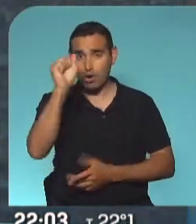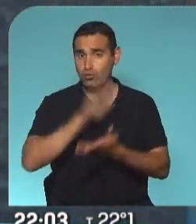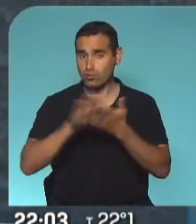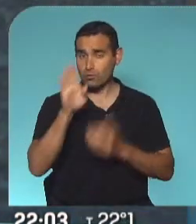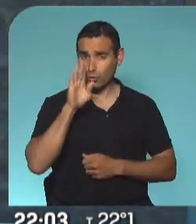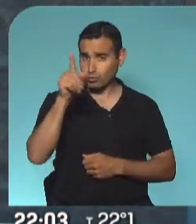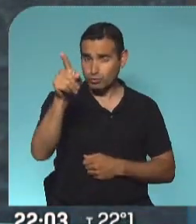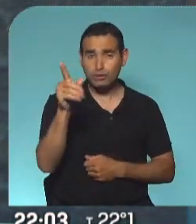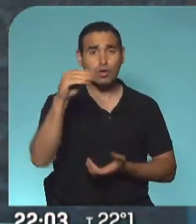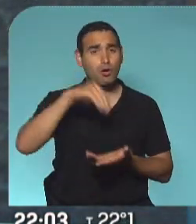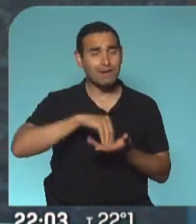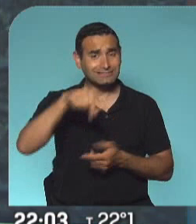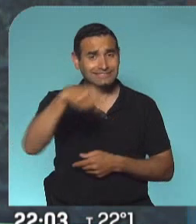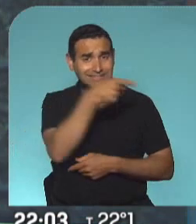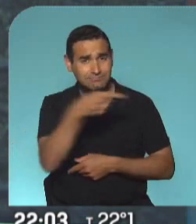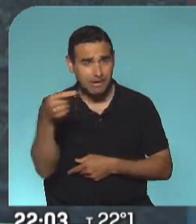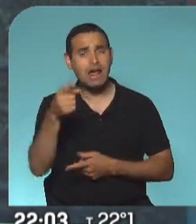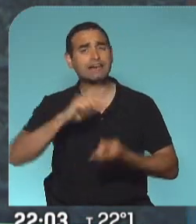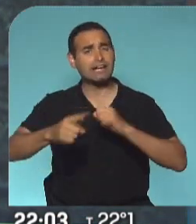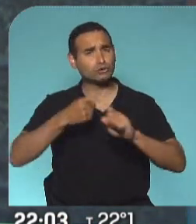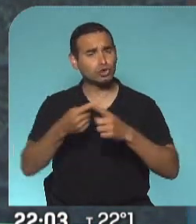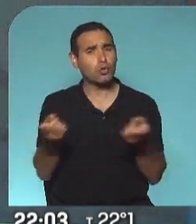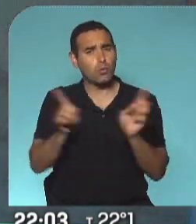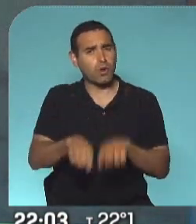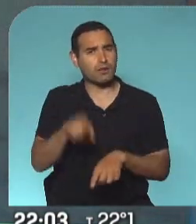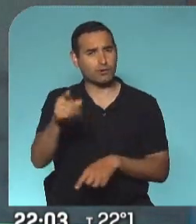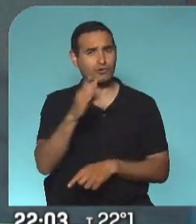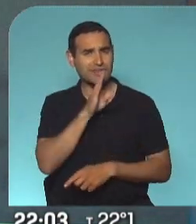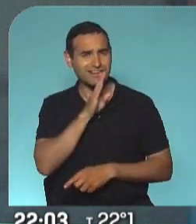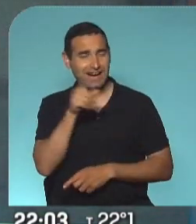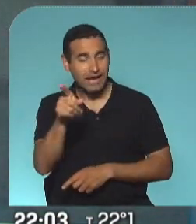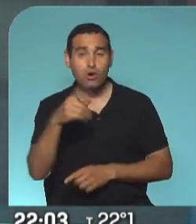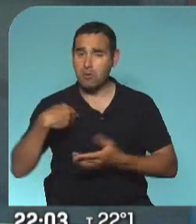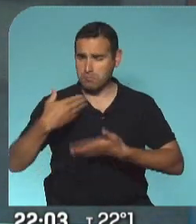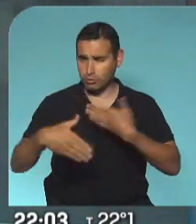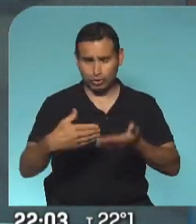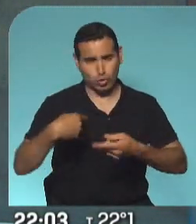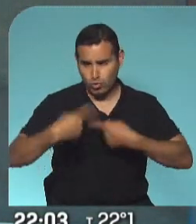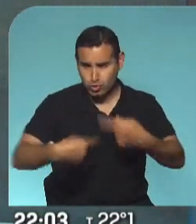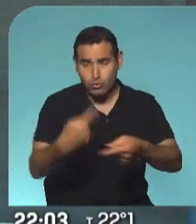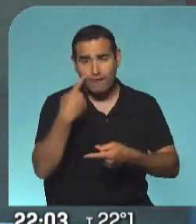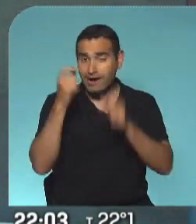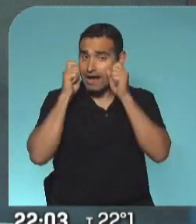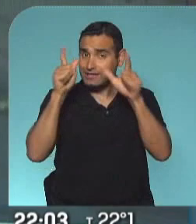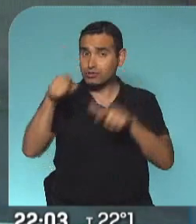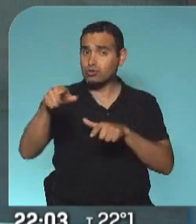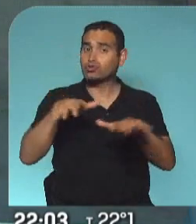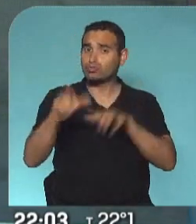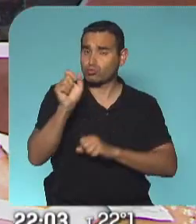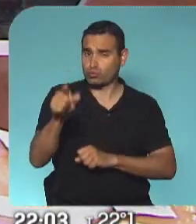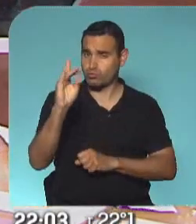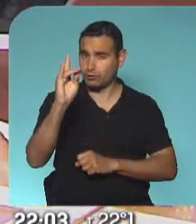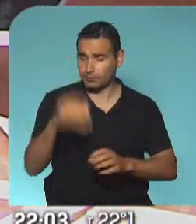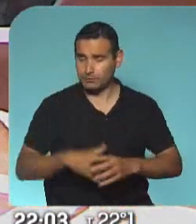y restableciendo esta semana sus relaciones con Israel. Este proceso sigue y hay que estar muy atento a lo que sucede todavía en